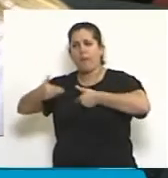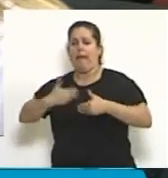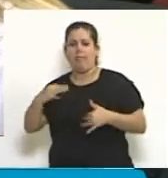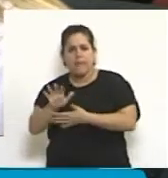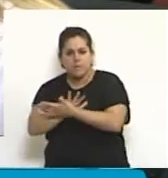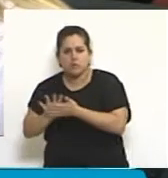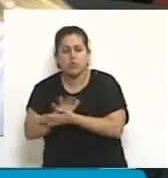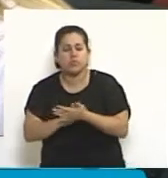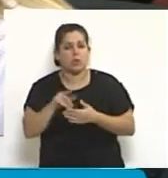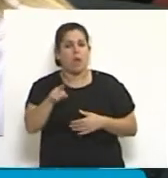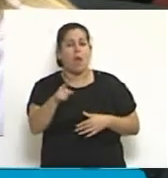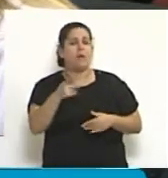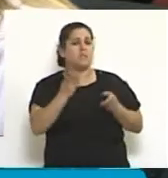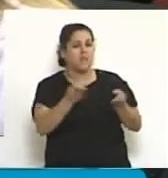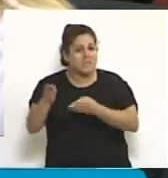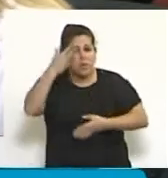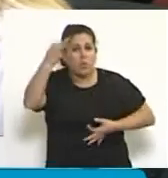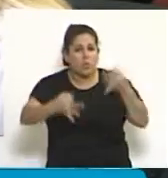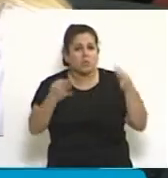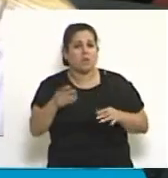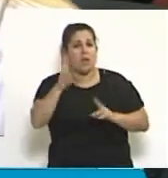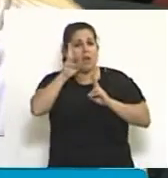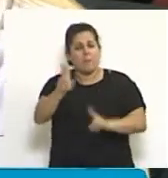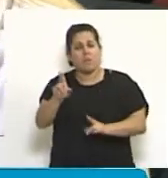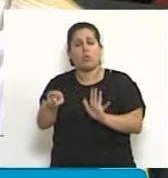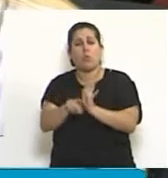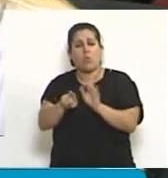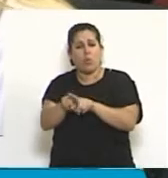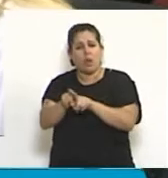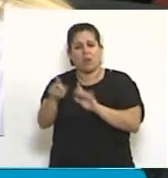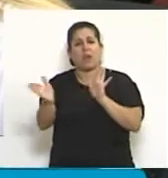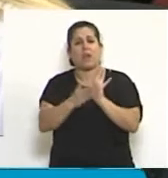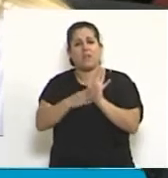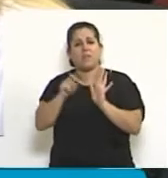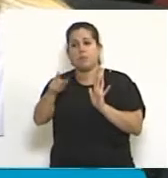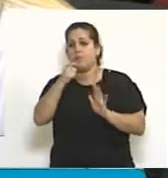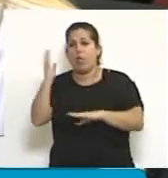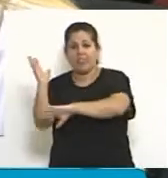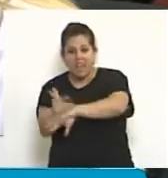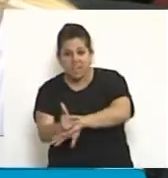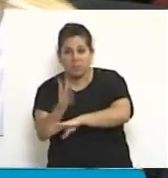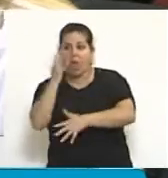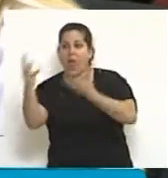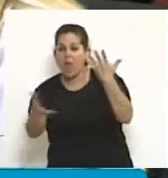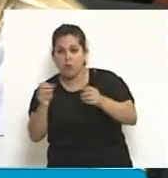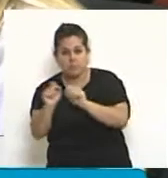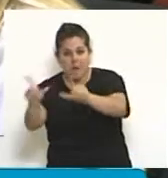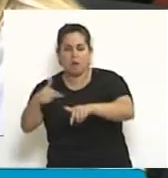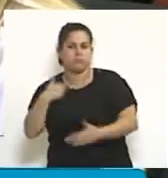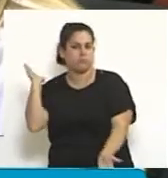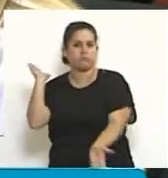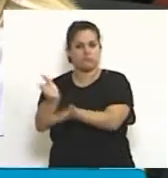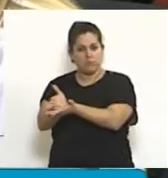tiempo. Un servicio de justicia que respete las garantías de que goza toda persona impulsada de un delito, pero que también le dé respuesta